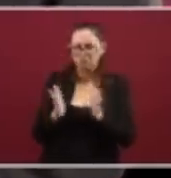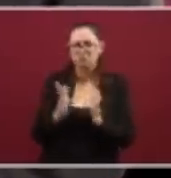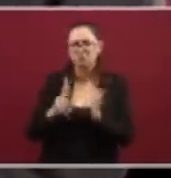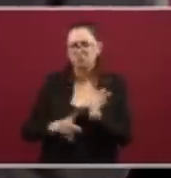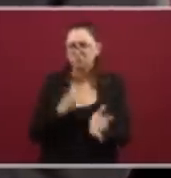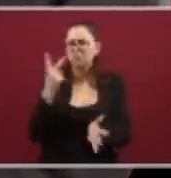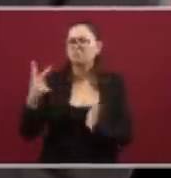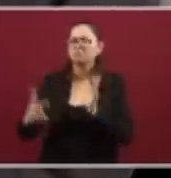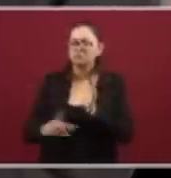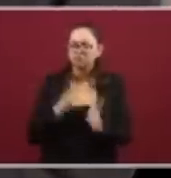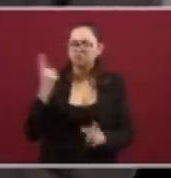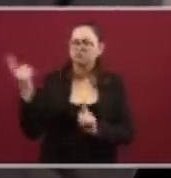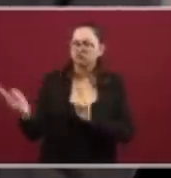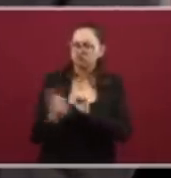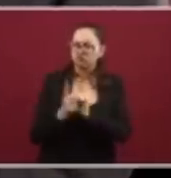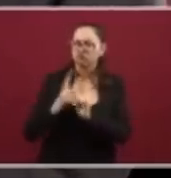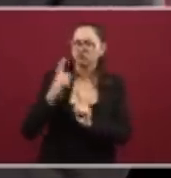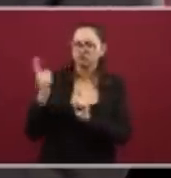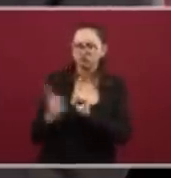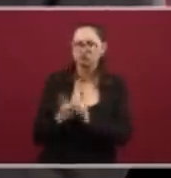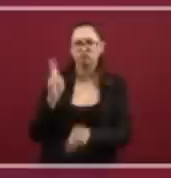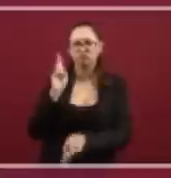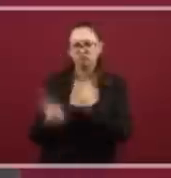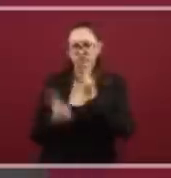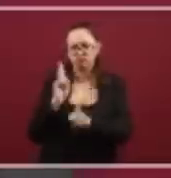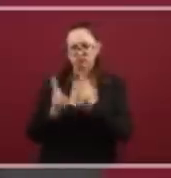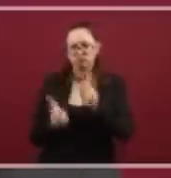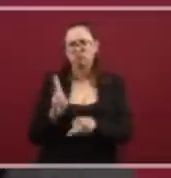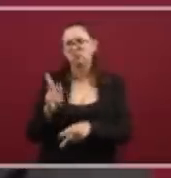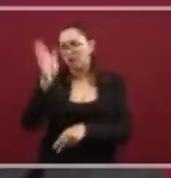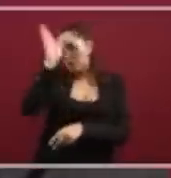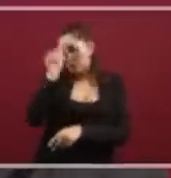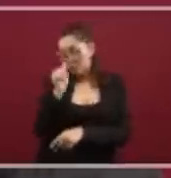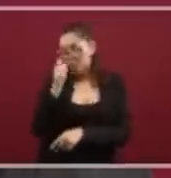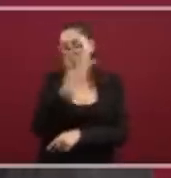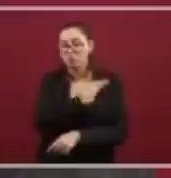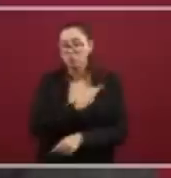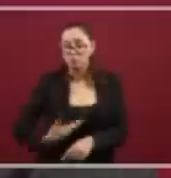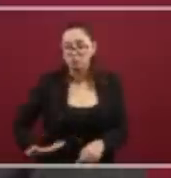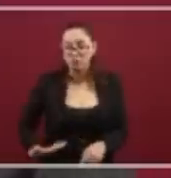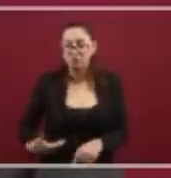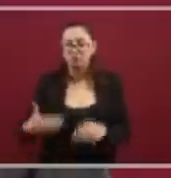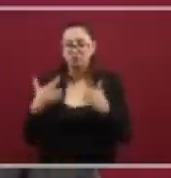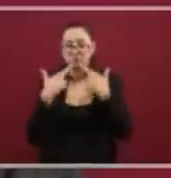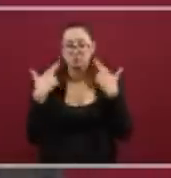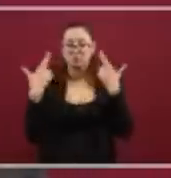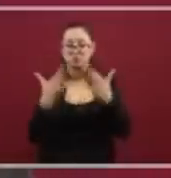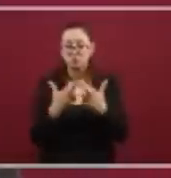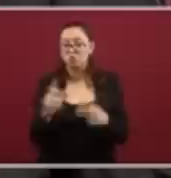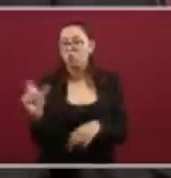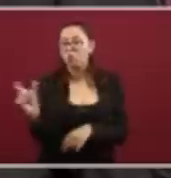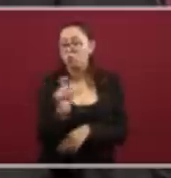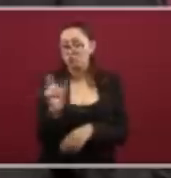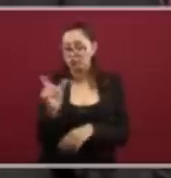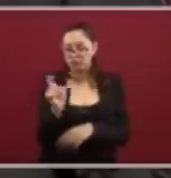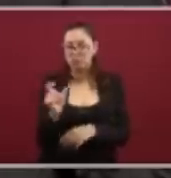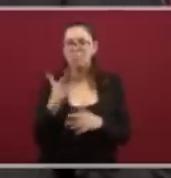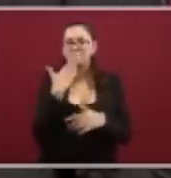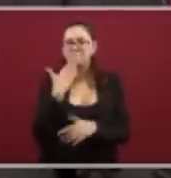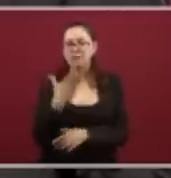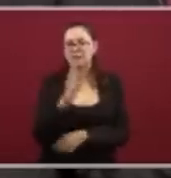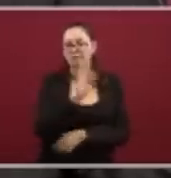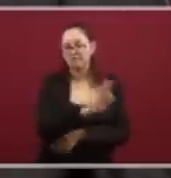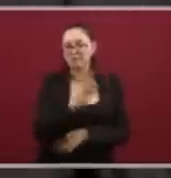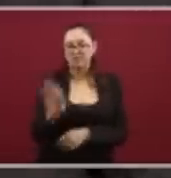situaciones con ellos y acordamos que la reunión con el presidente de la república hoy a concretarse una vez que tengamos la agenda plenamente